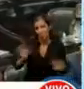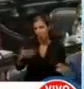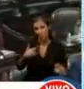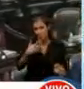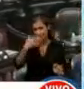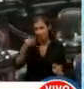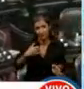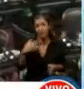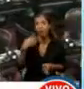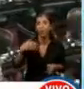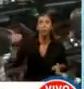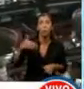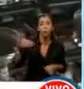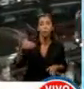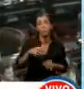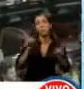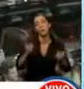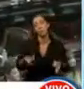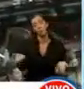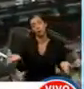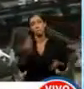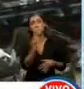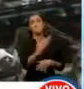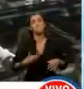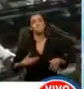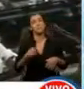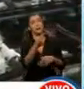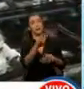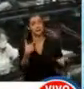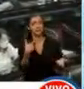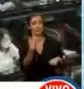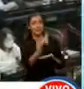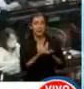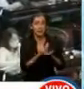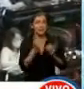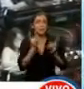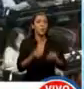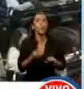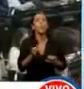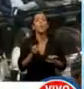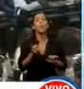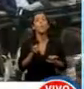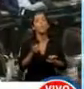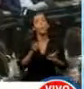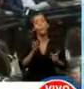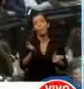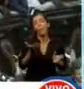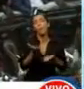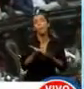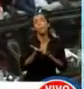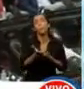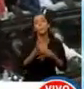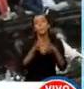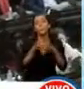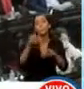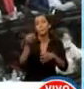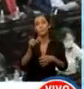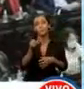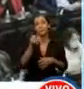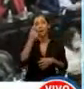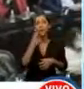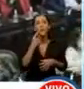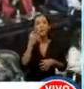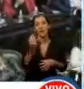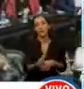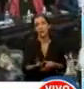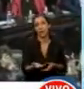movida de ajedrez, pero solo de peón con peón, citó para el día sábado a una sesión especial por